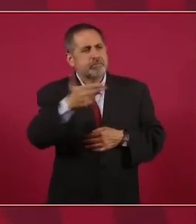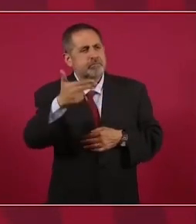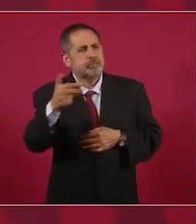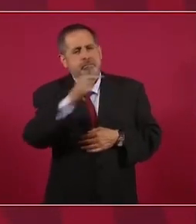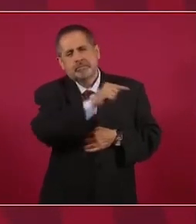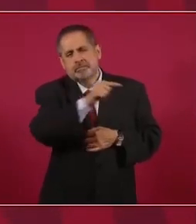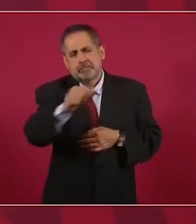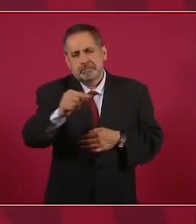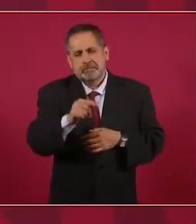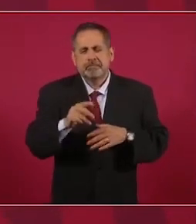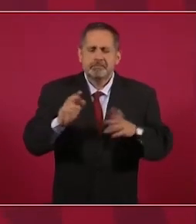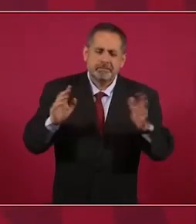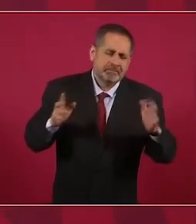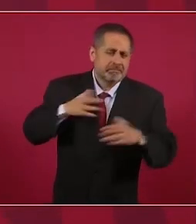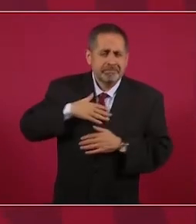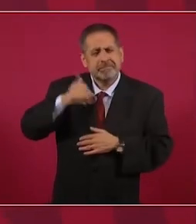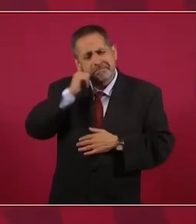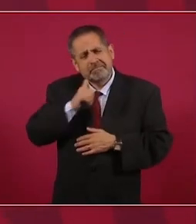Siempre